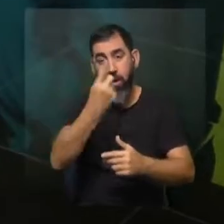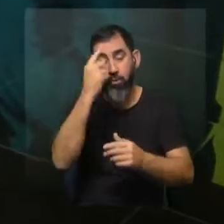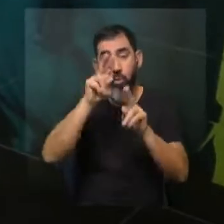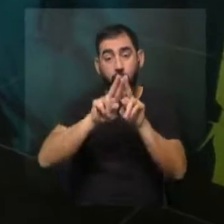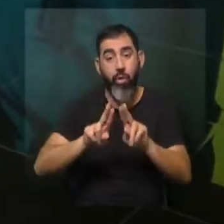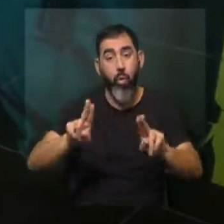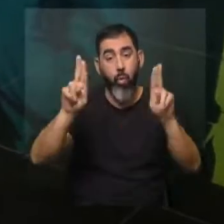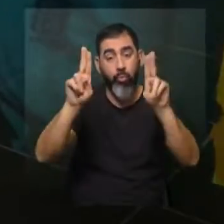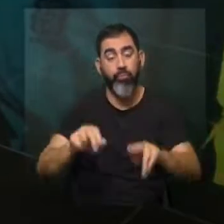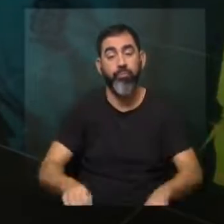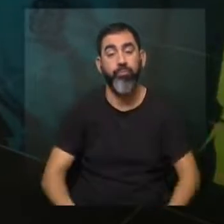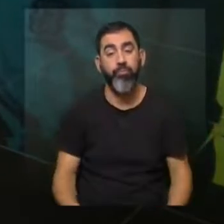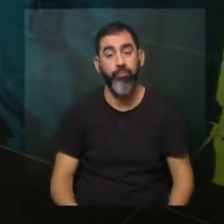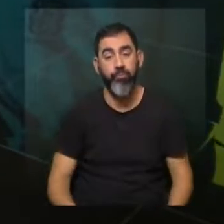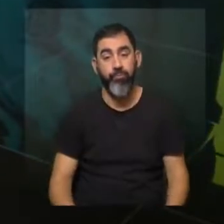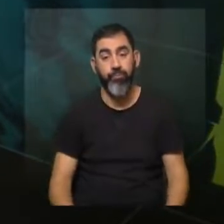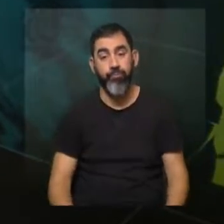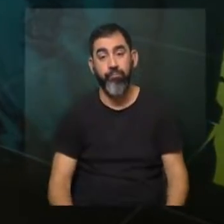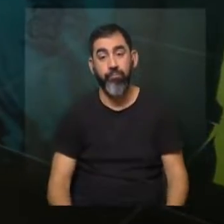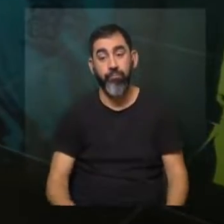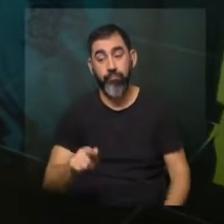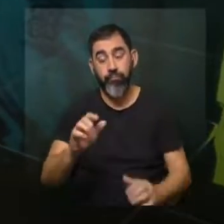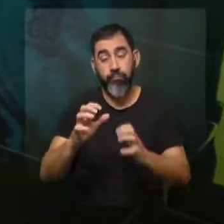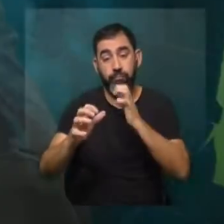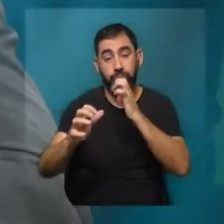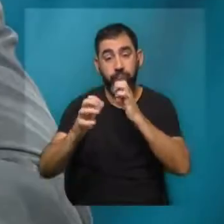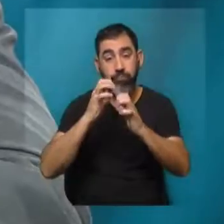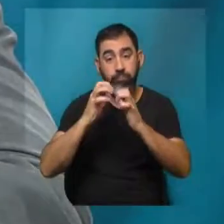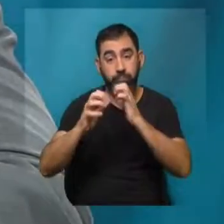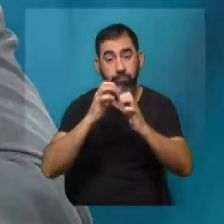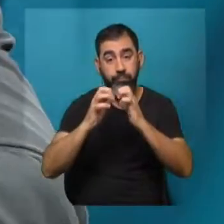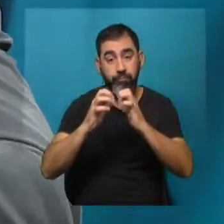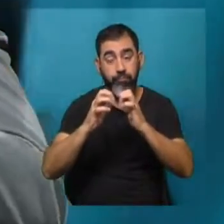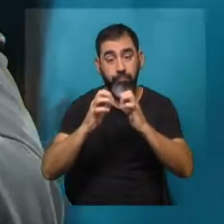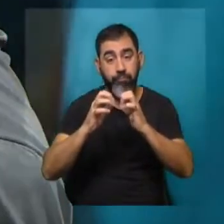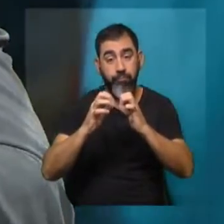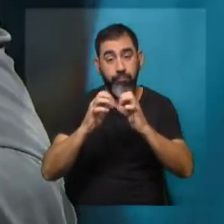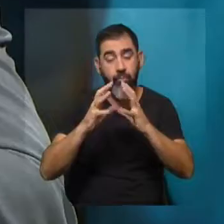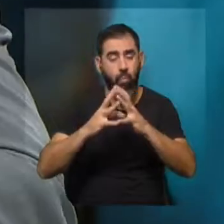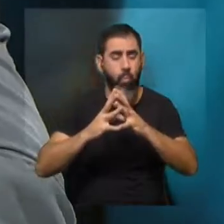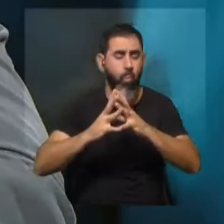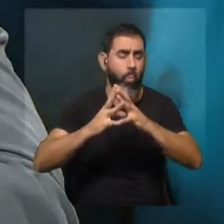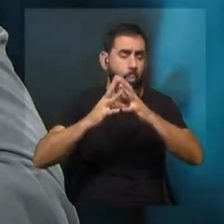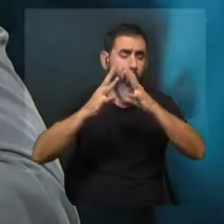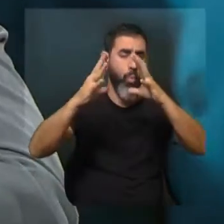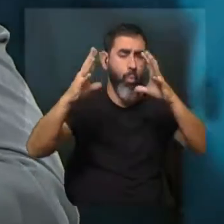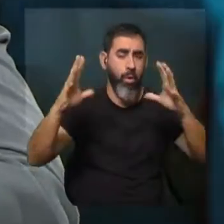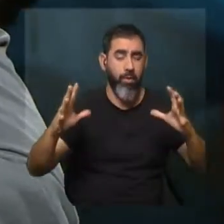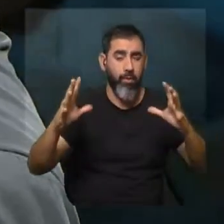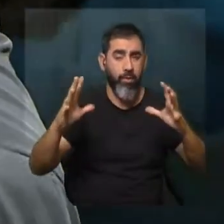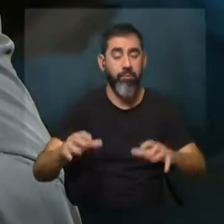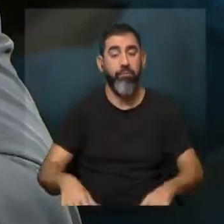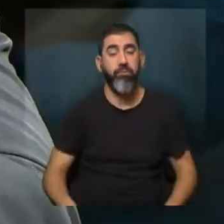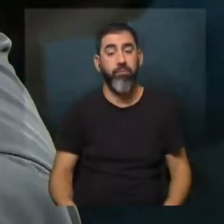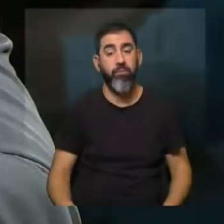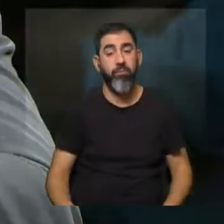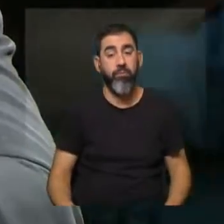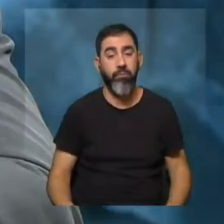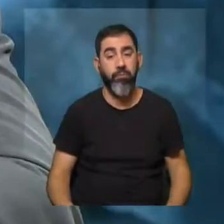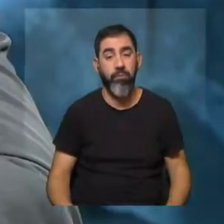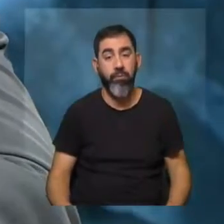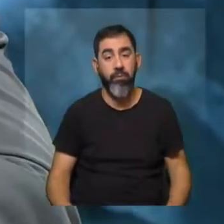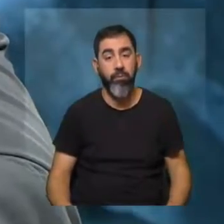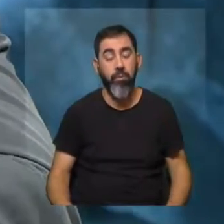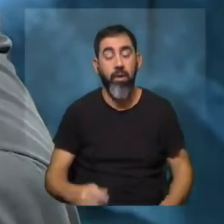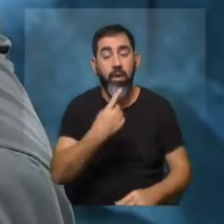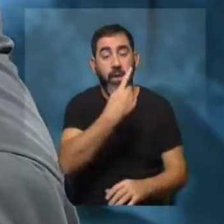Unidas. Y bueno, esta energía, que como vos decías, es muy grande, digamos, en realidad a nivel microscópico, a nivel de cada